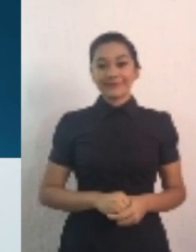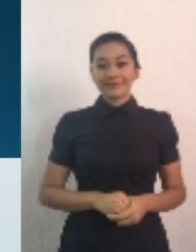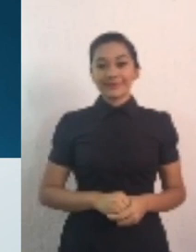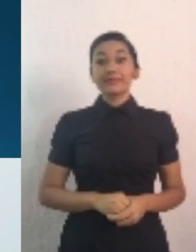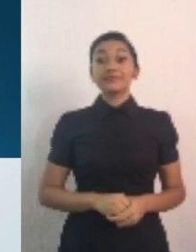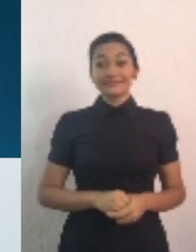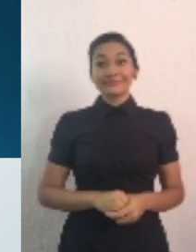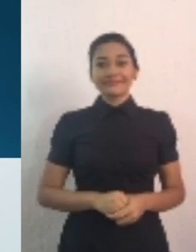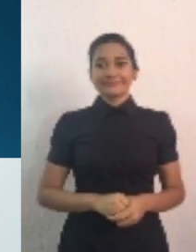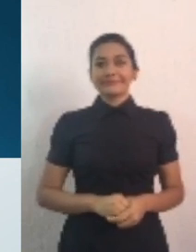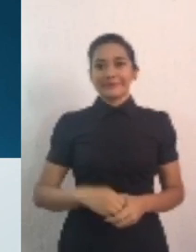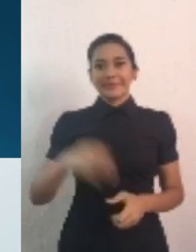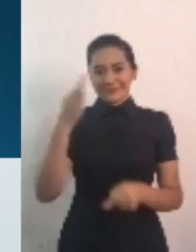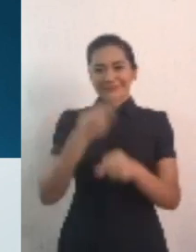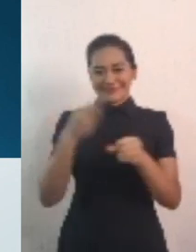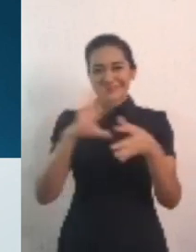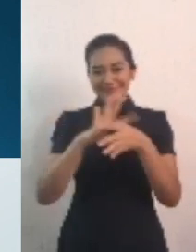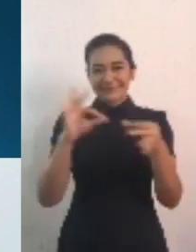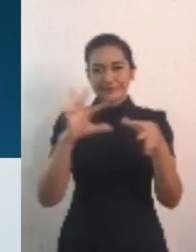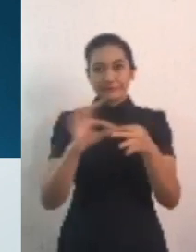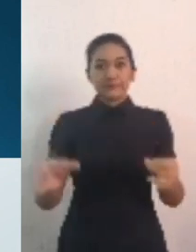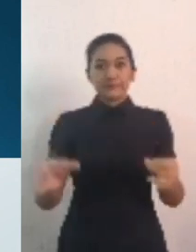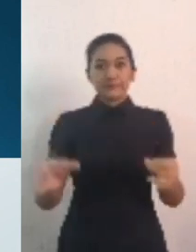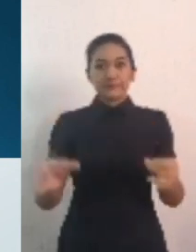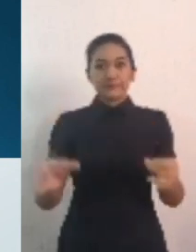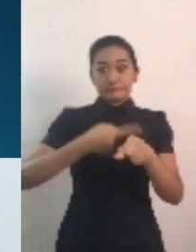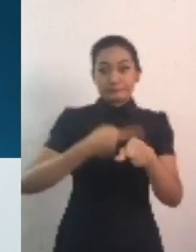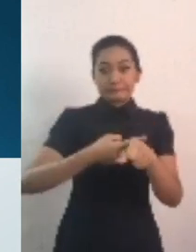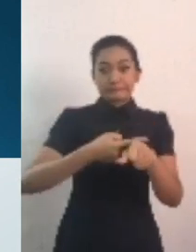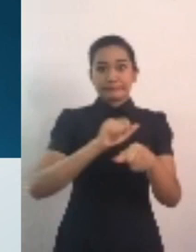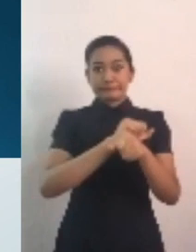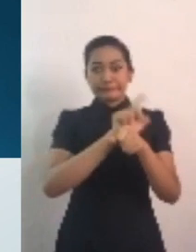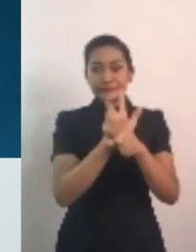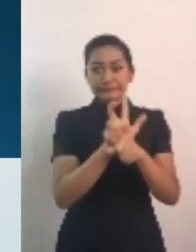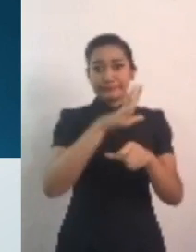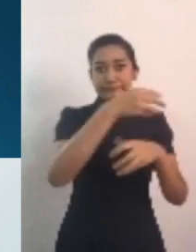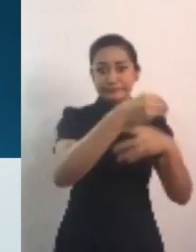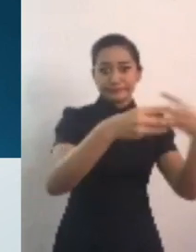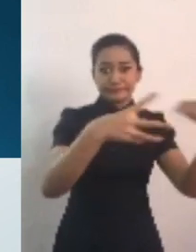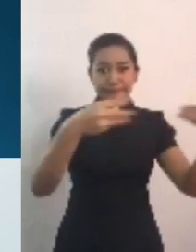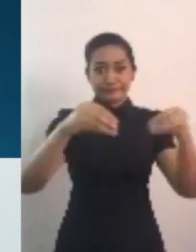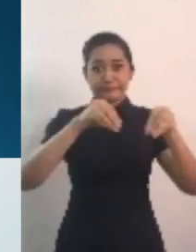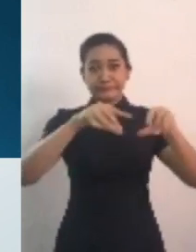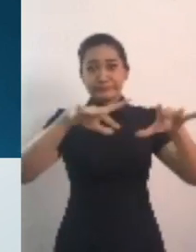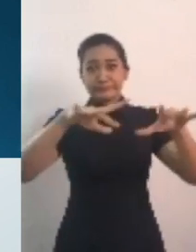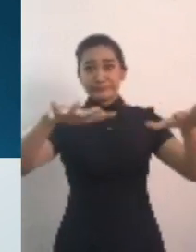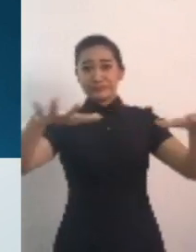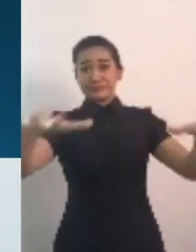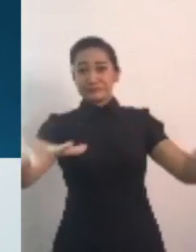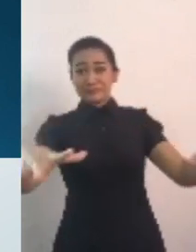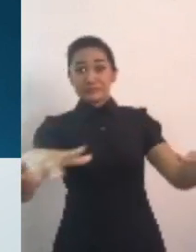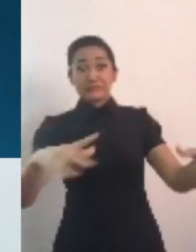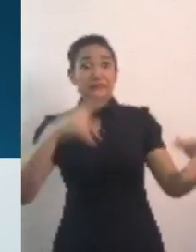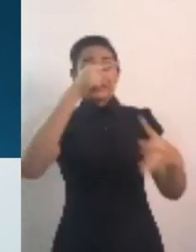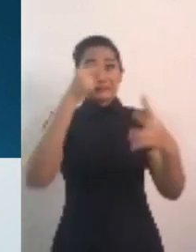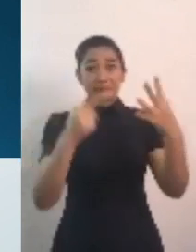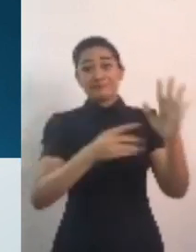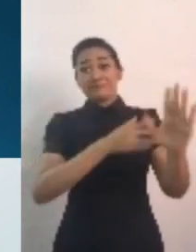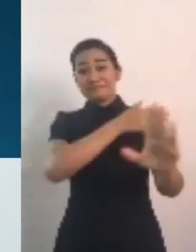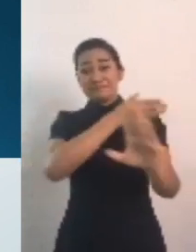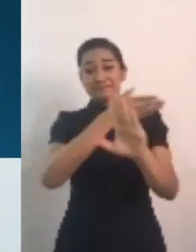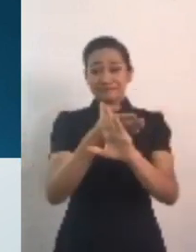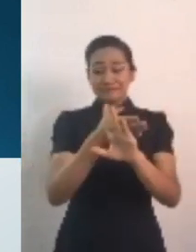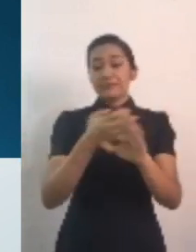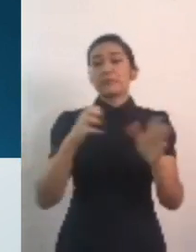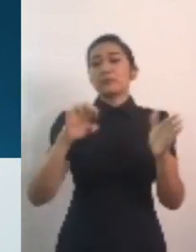pandemia, afectan al comportamiento de varias maneras. El punto central gira en torno a